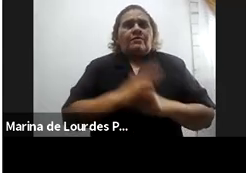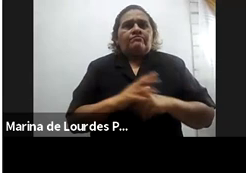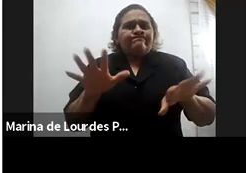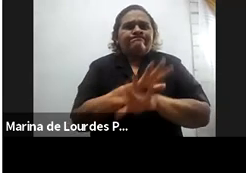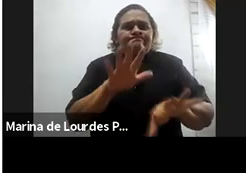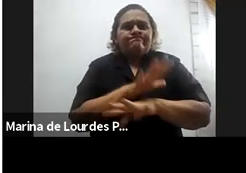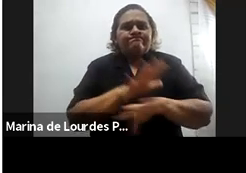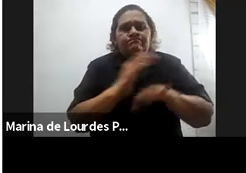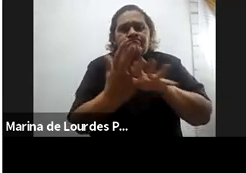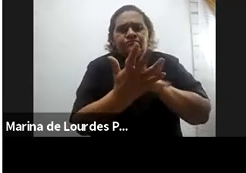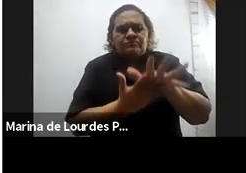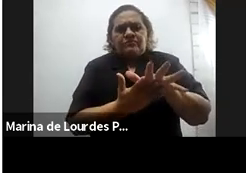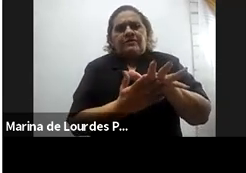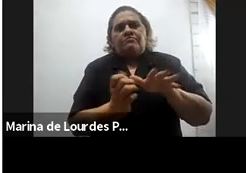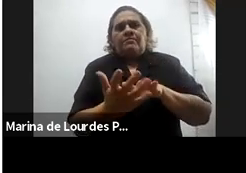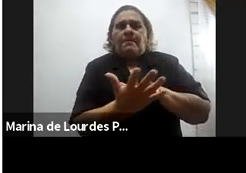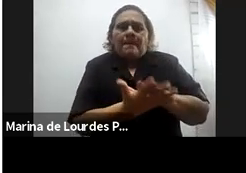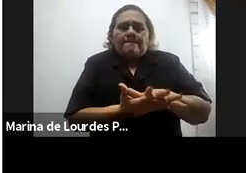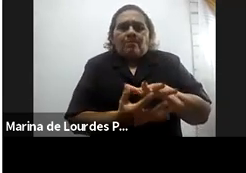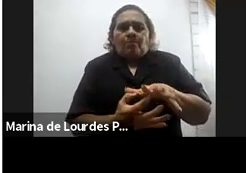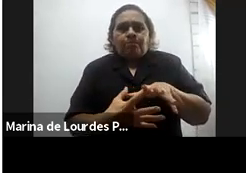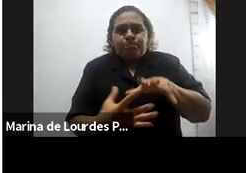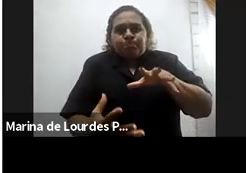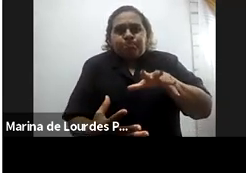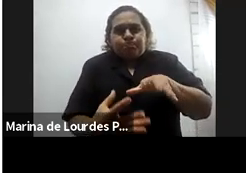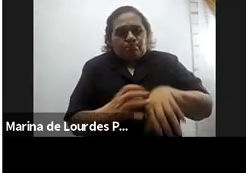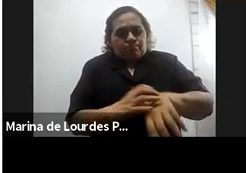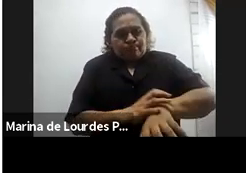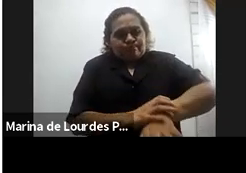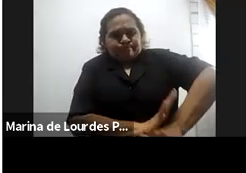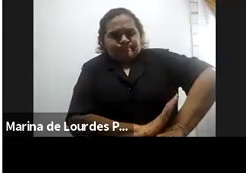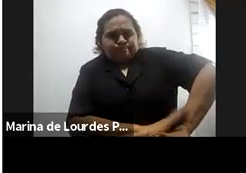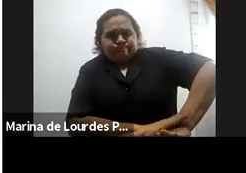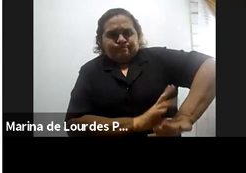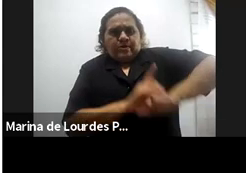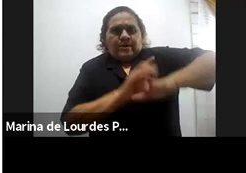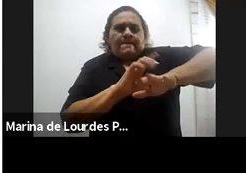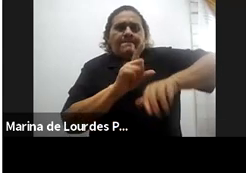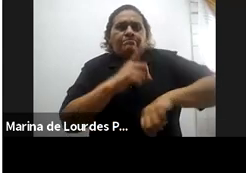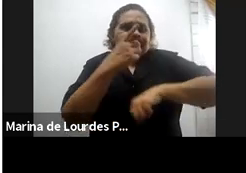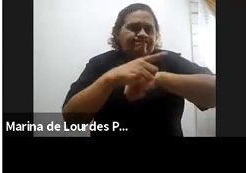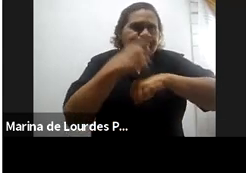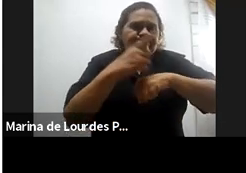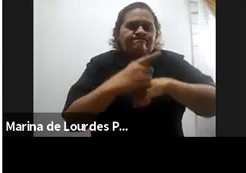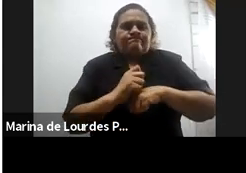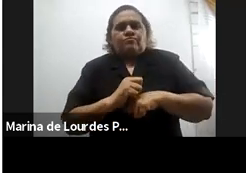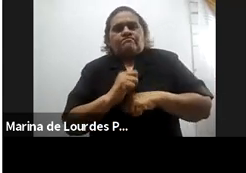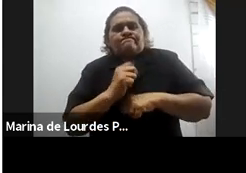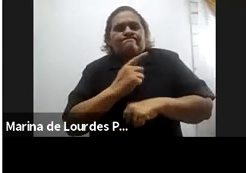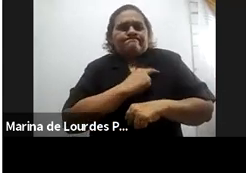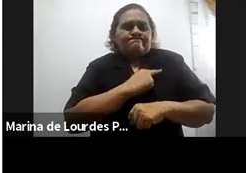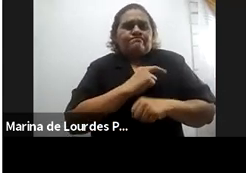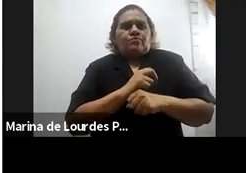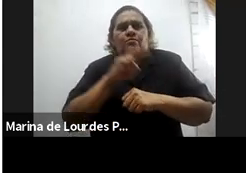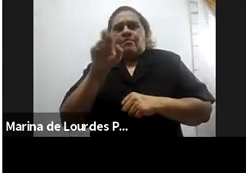los pies como pie plano, inflamaciones en los tobillos, dolores agudos en el tendón, callosidades, varices.